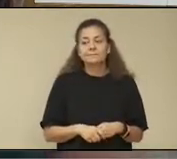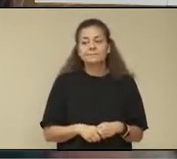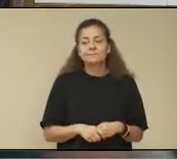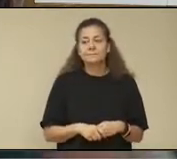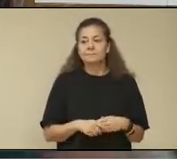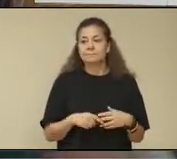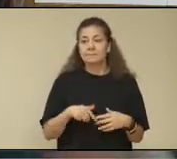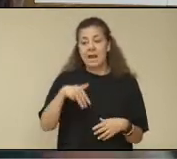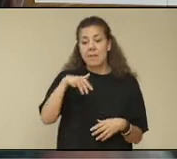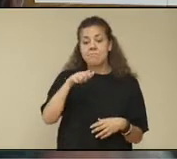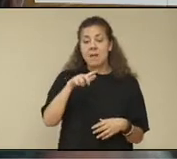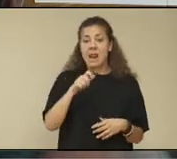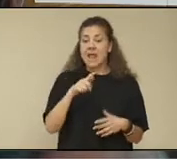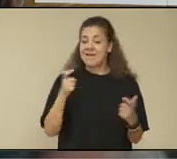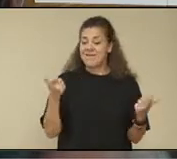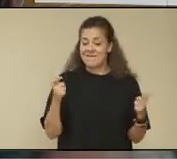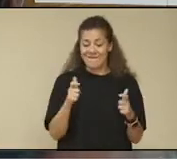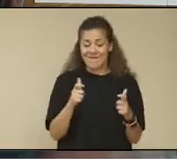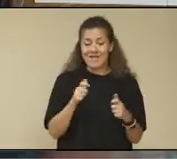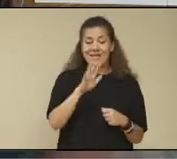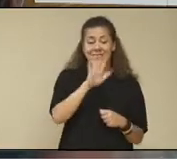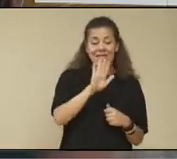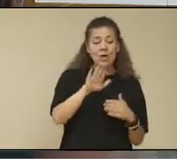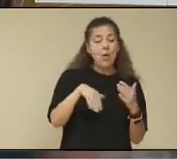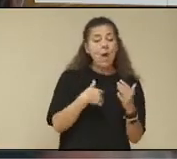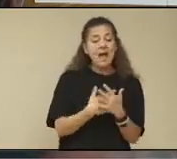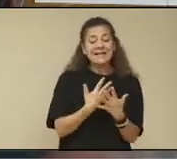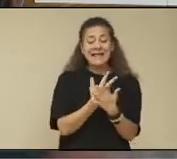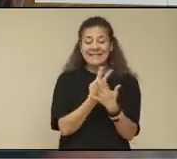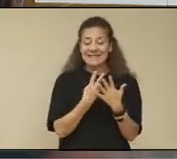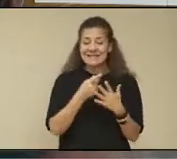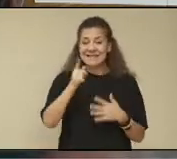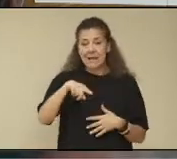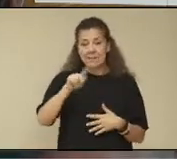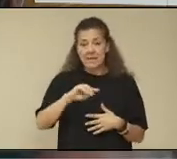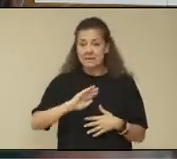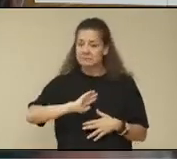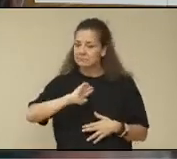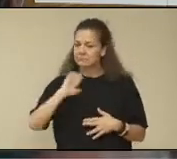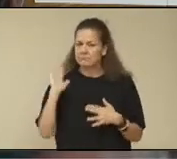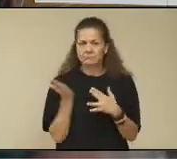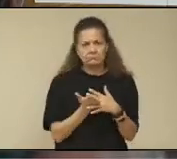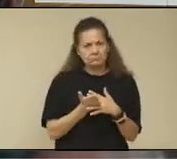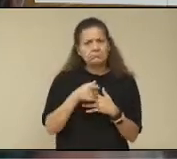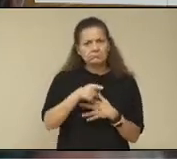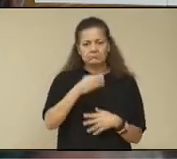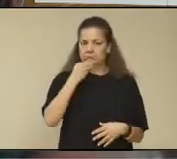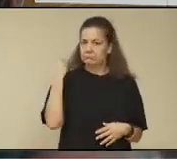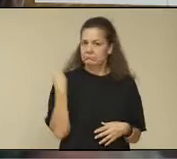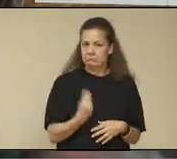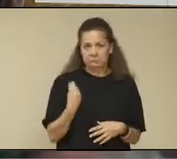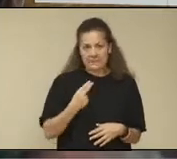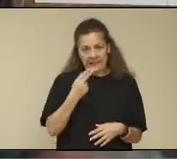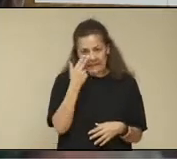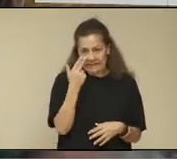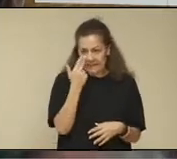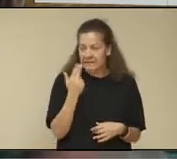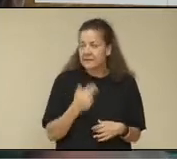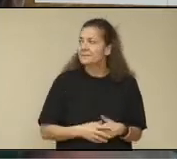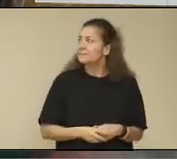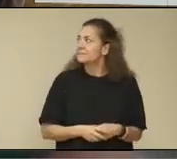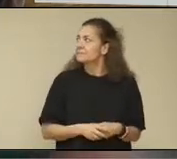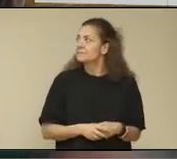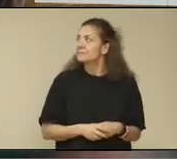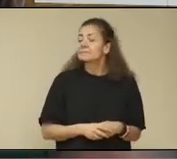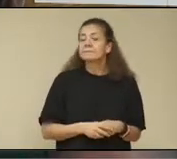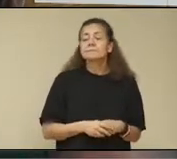la malaria en niños de 5 a 17 meses a la mitad, que es un hallazgo bastante interesante. En